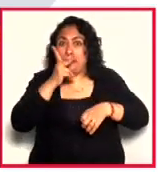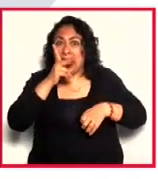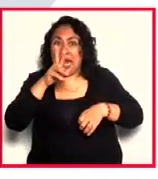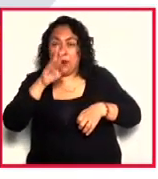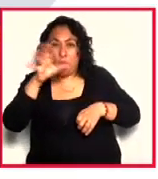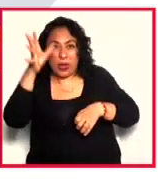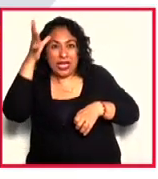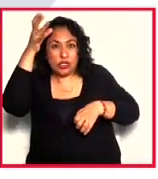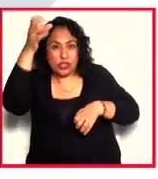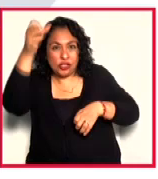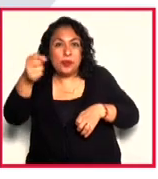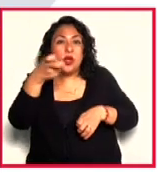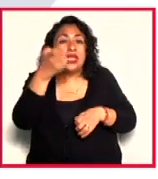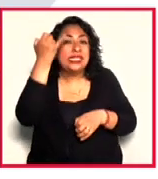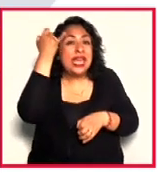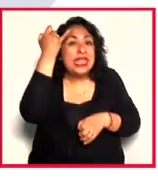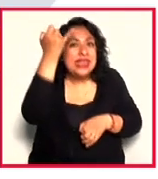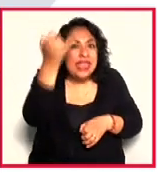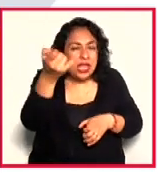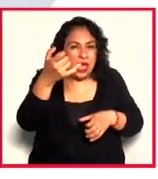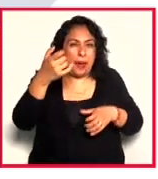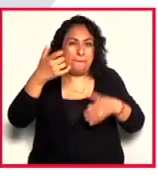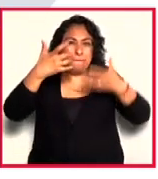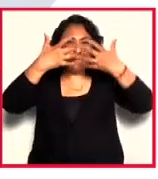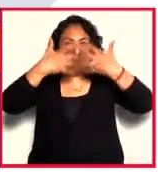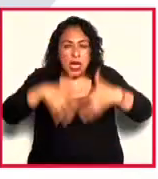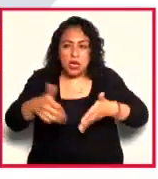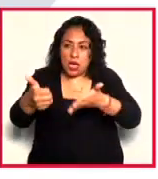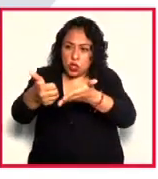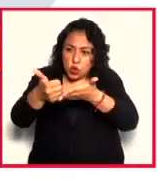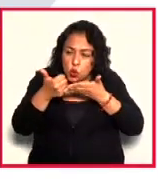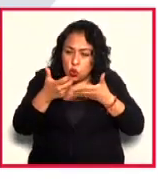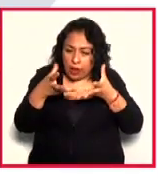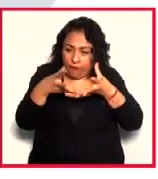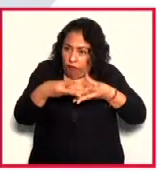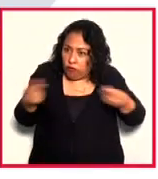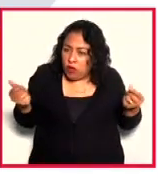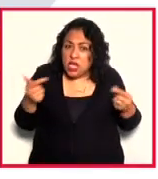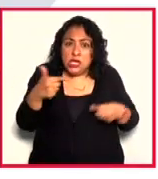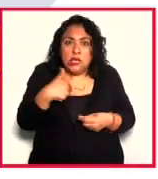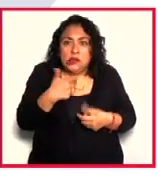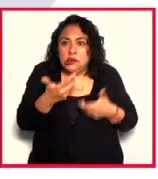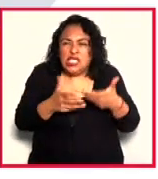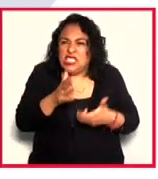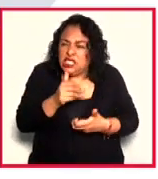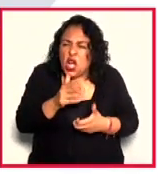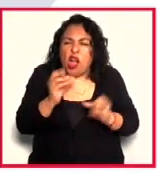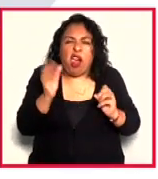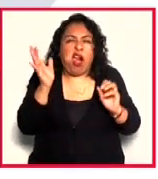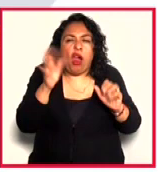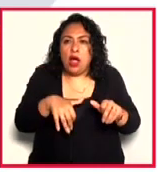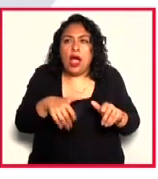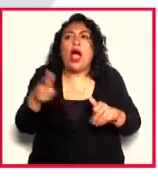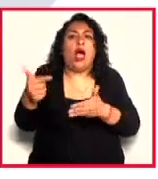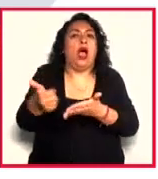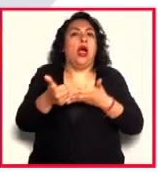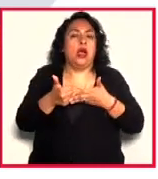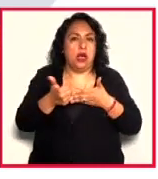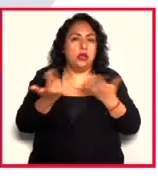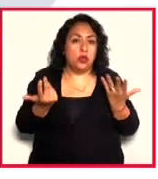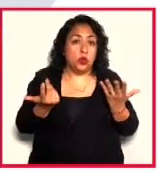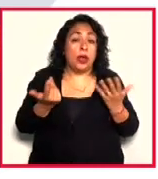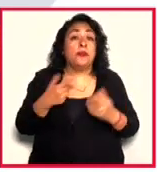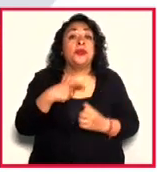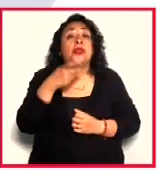idea, ¿no? Estas máquinas que nos resuelvan, que nos apoyen, que hagan lo que no podemos o no queremos hacer. Pues se desprende